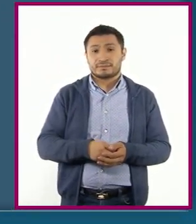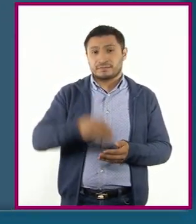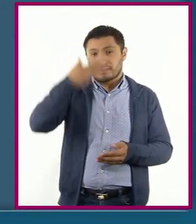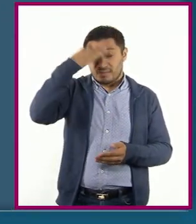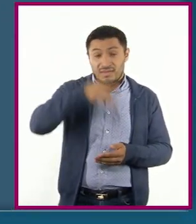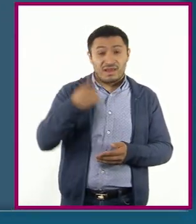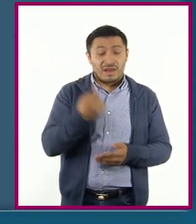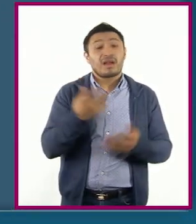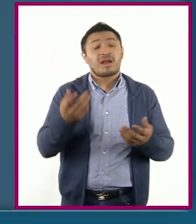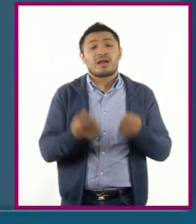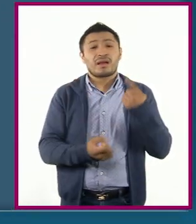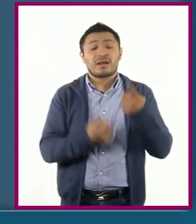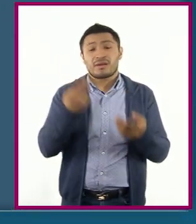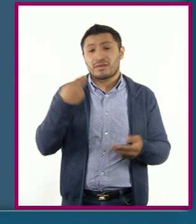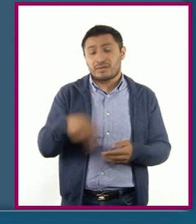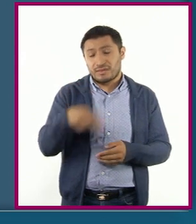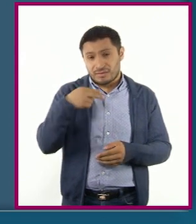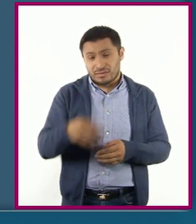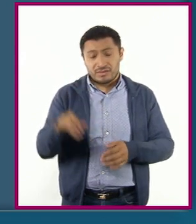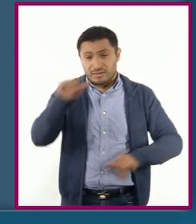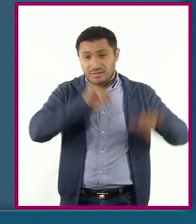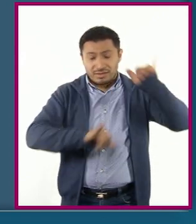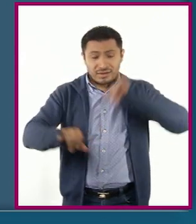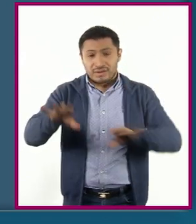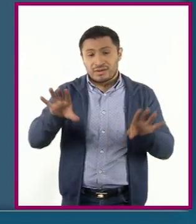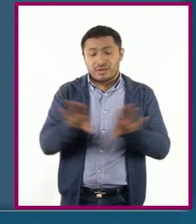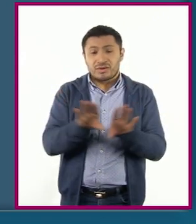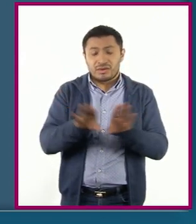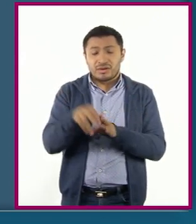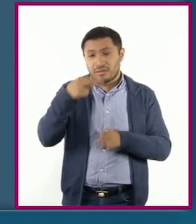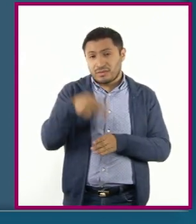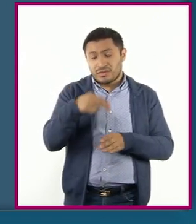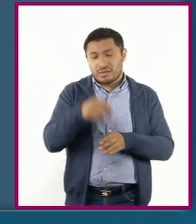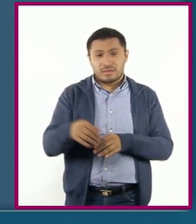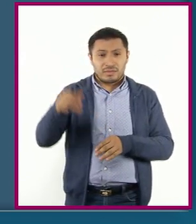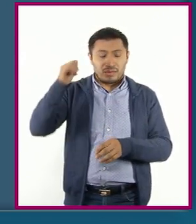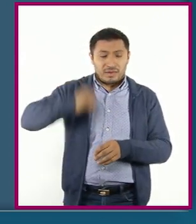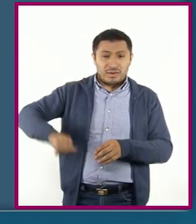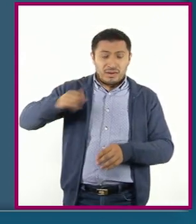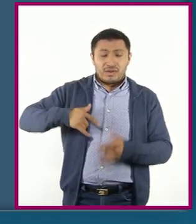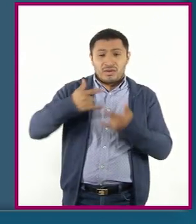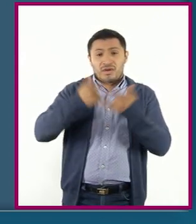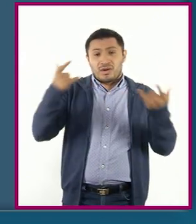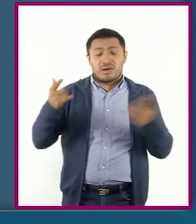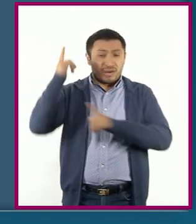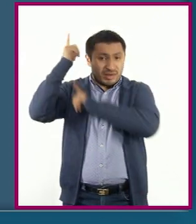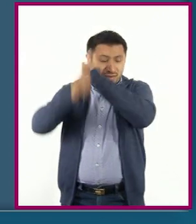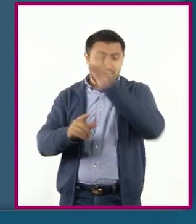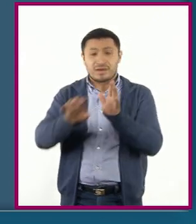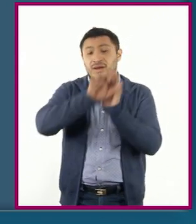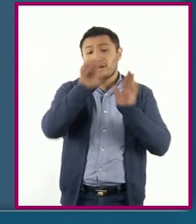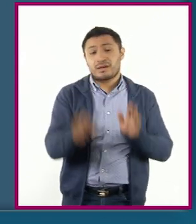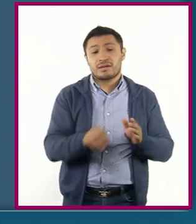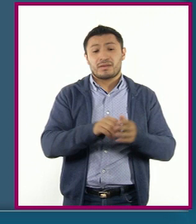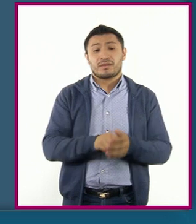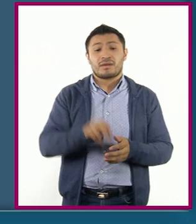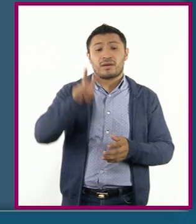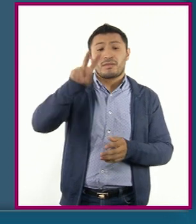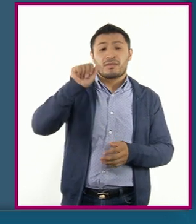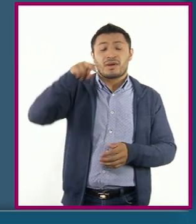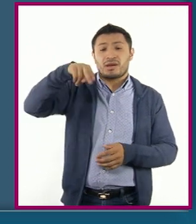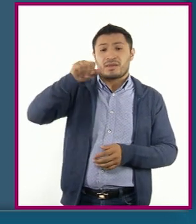¿Sabían que algunos nombres de elementos químicos hacen referencia a la mitología? Entre ellos están